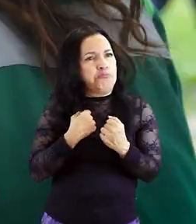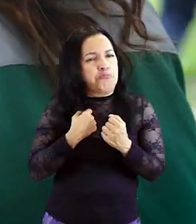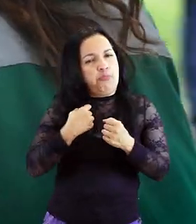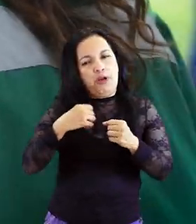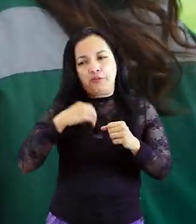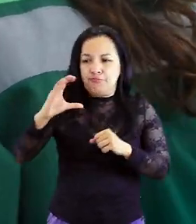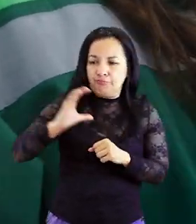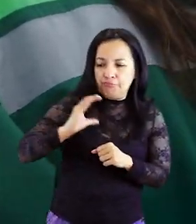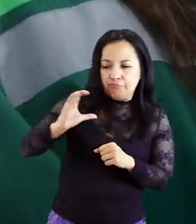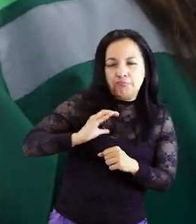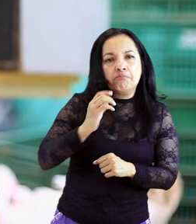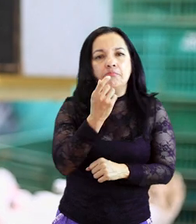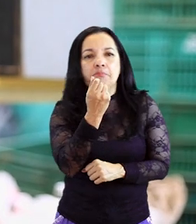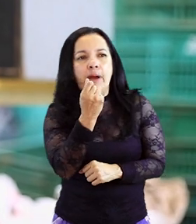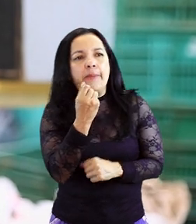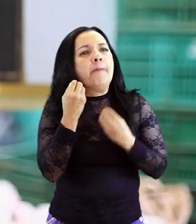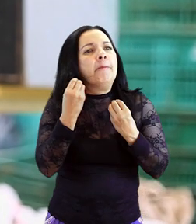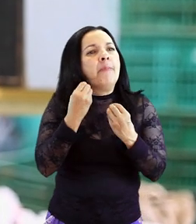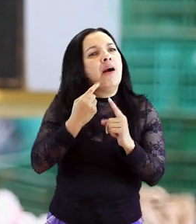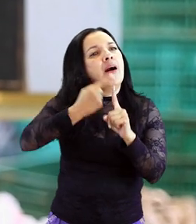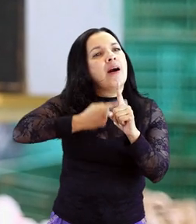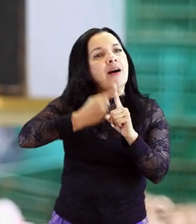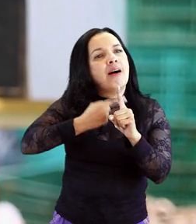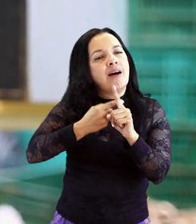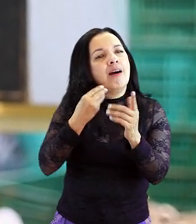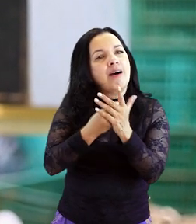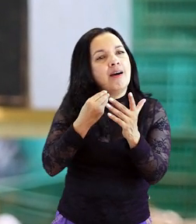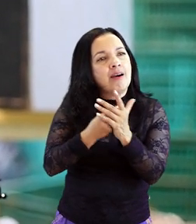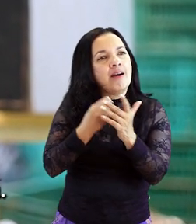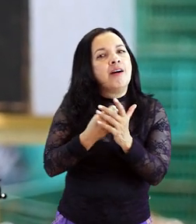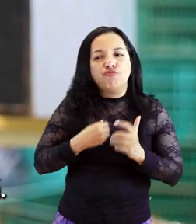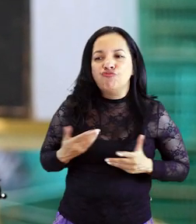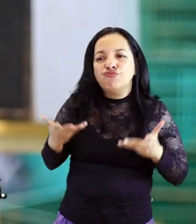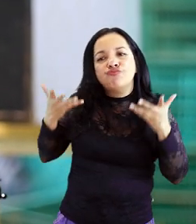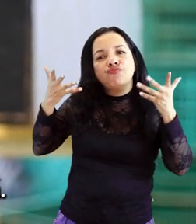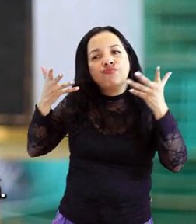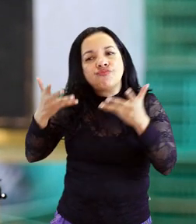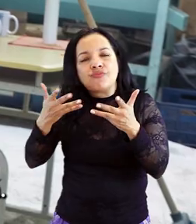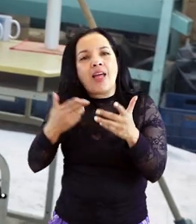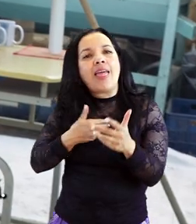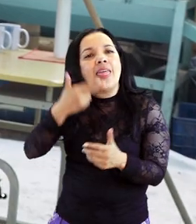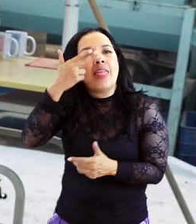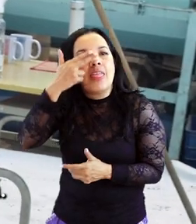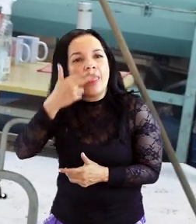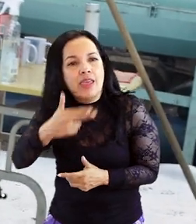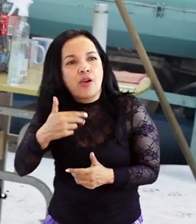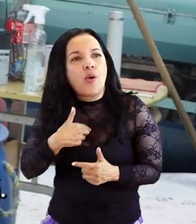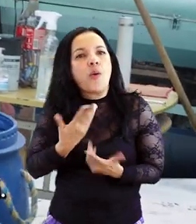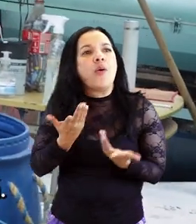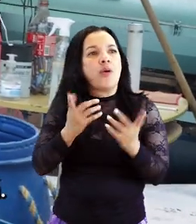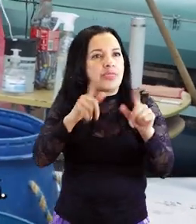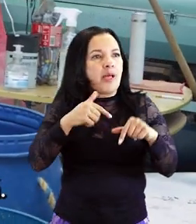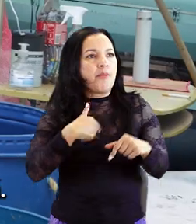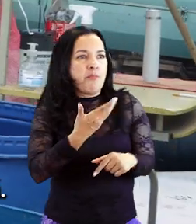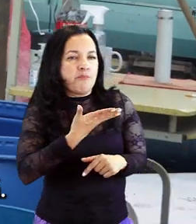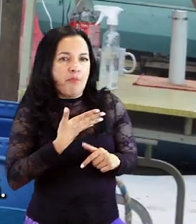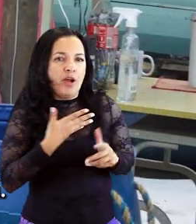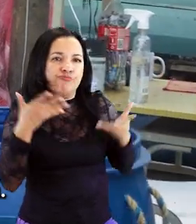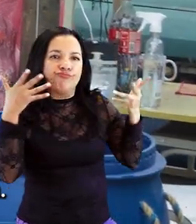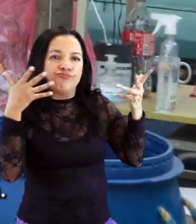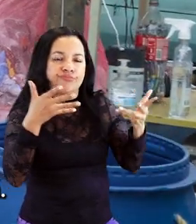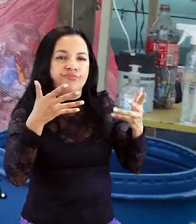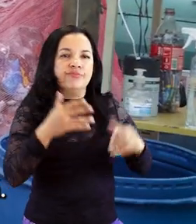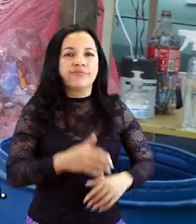poder conseguir la platica para poder pagar un arriendo y poder llevarle a mi hijo y